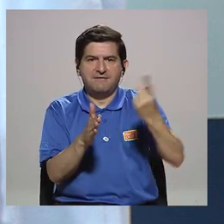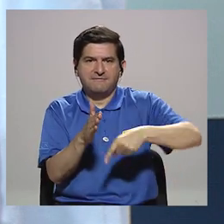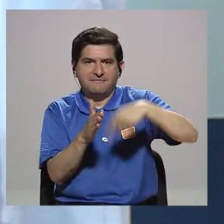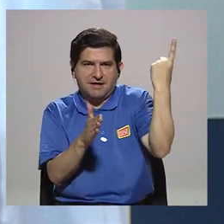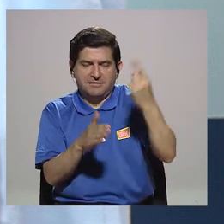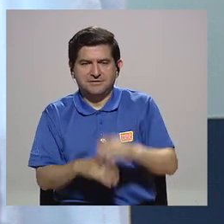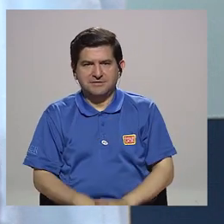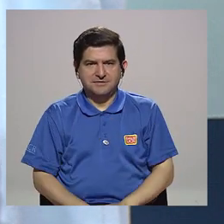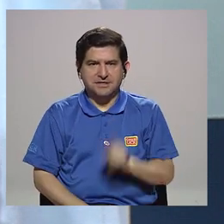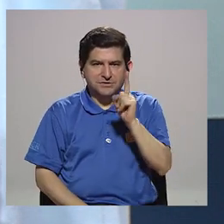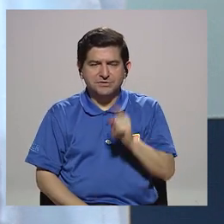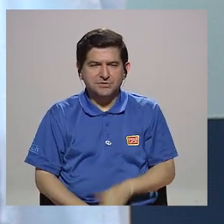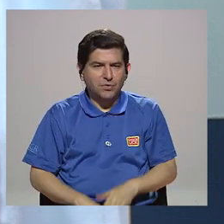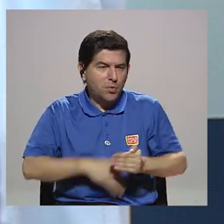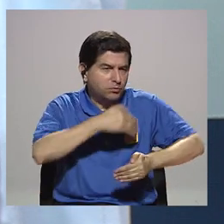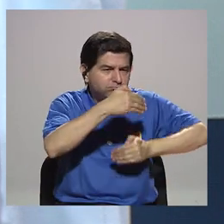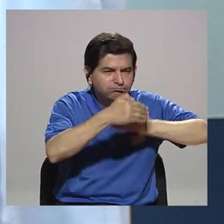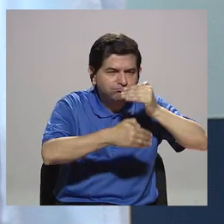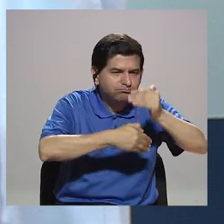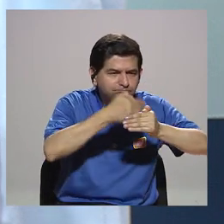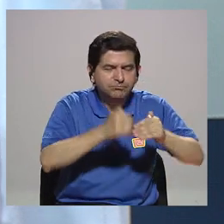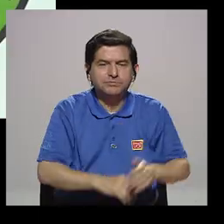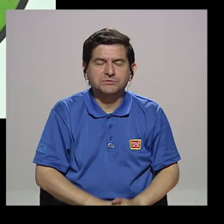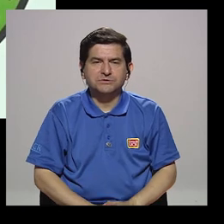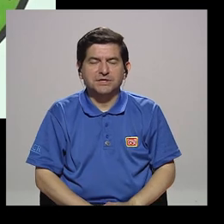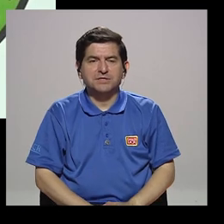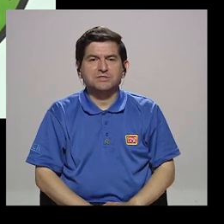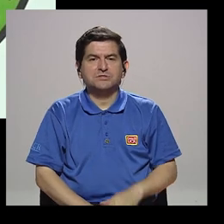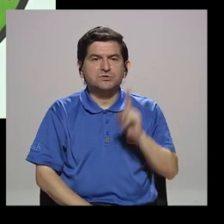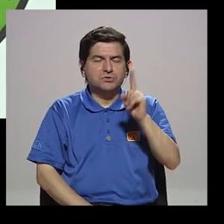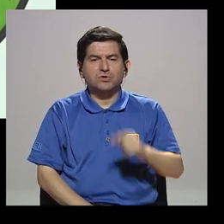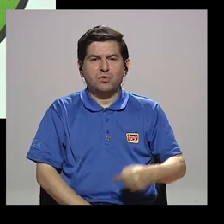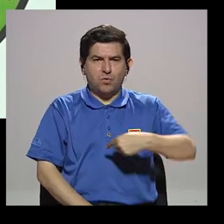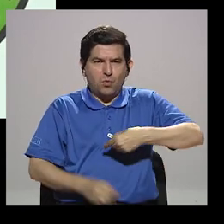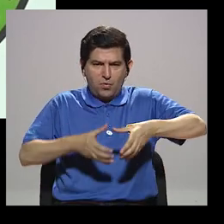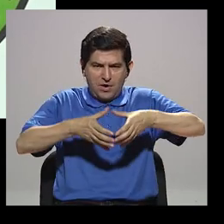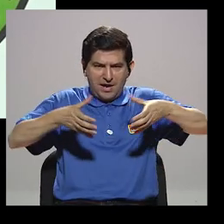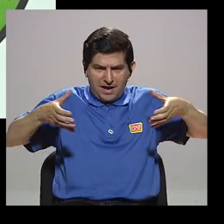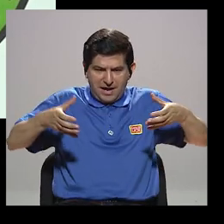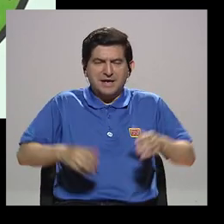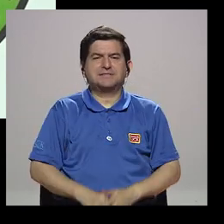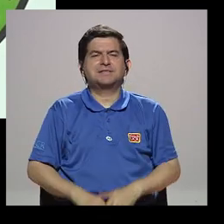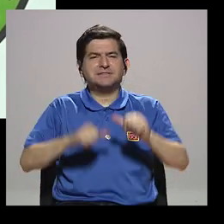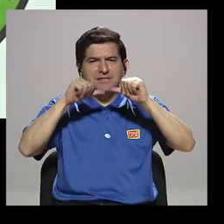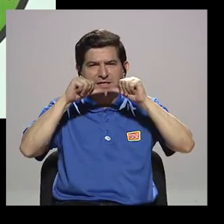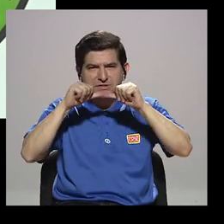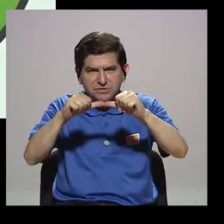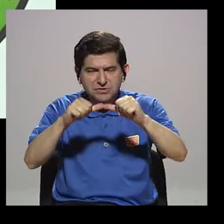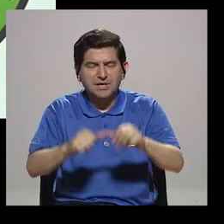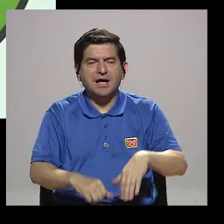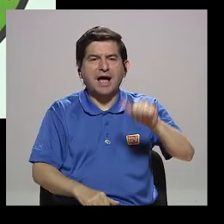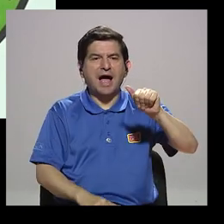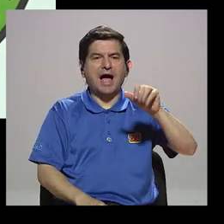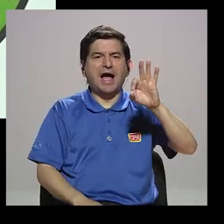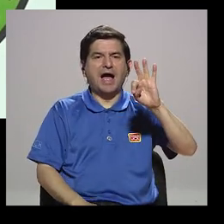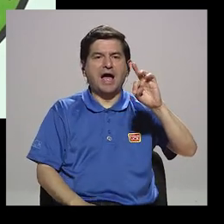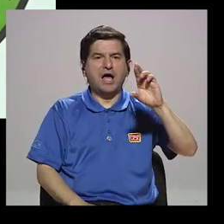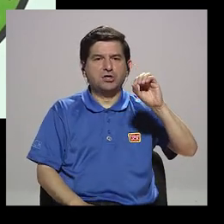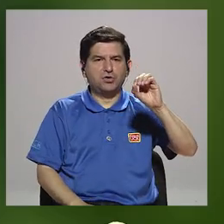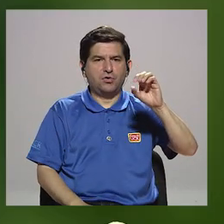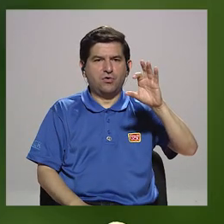hay veces coge un camino por una gastritis que se llama gastritis crónica